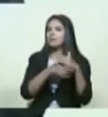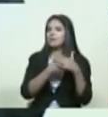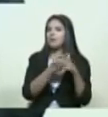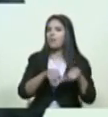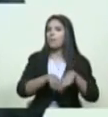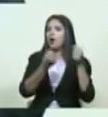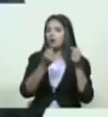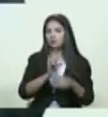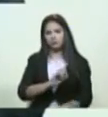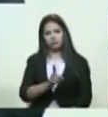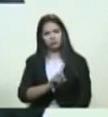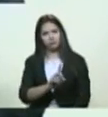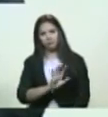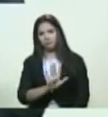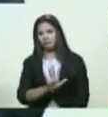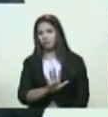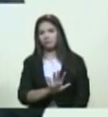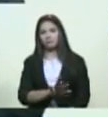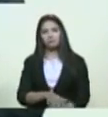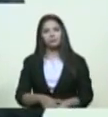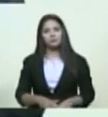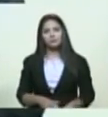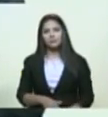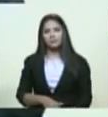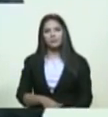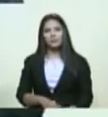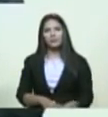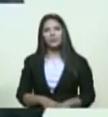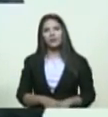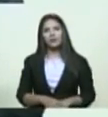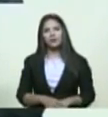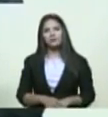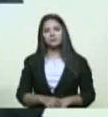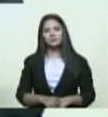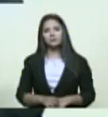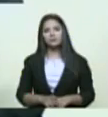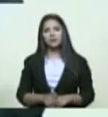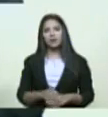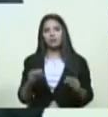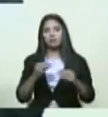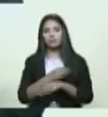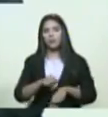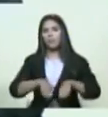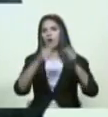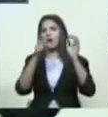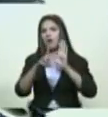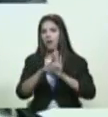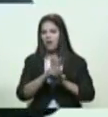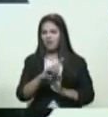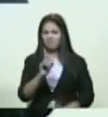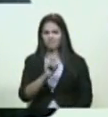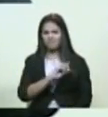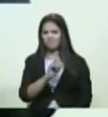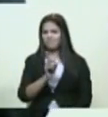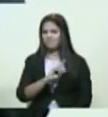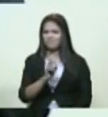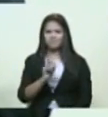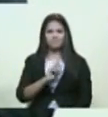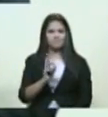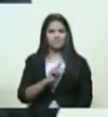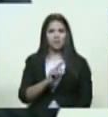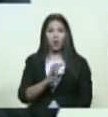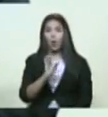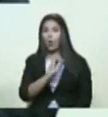violentos, de planes al margen de la ley. No va a estar actuando en